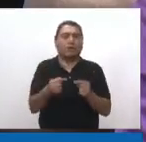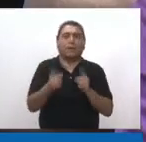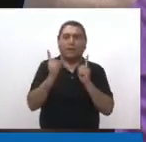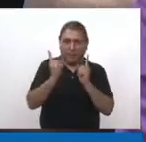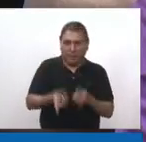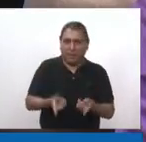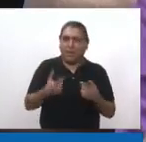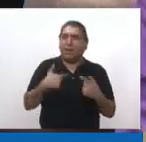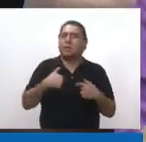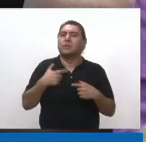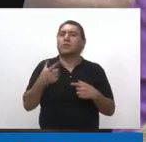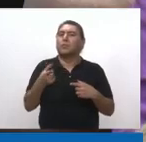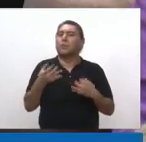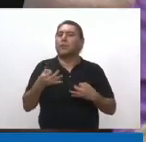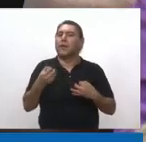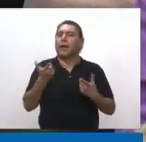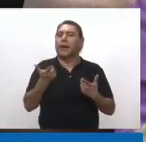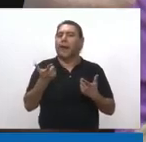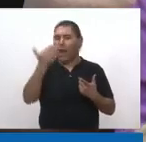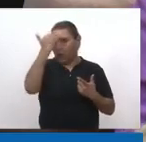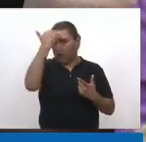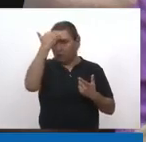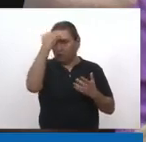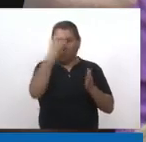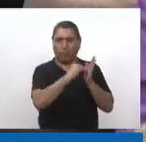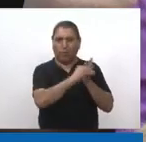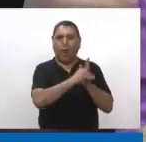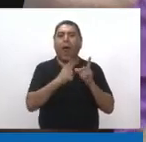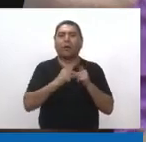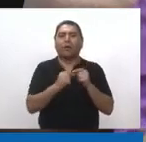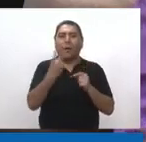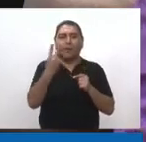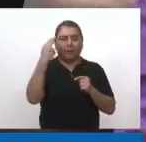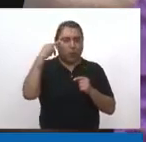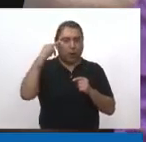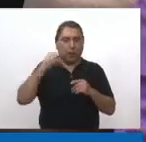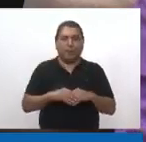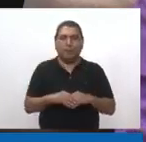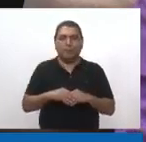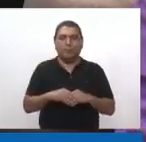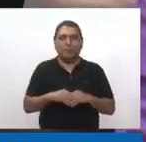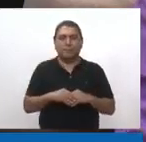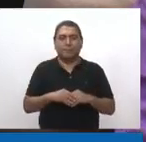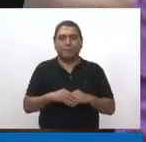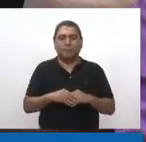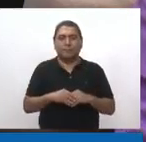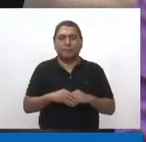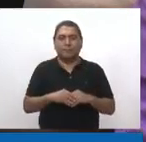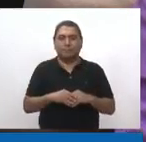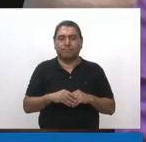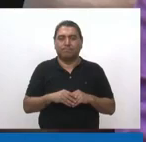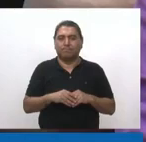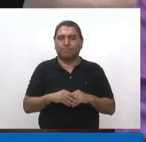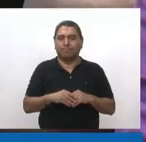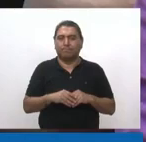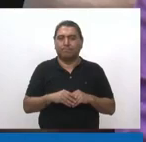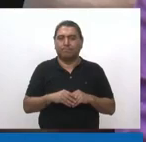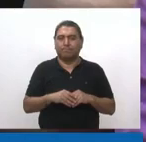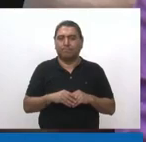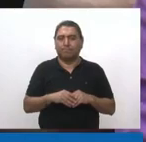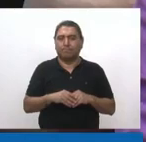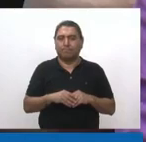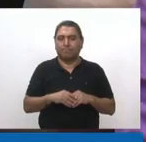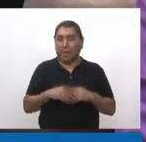muy bien consagra nuestra Constitución en el artículo 29. y que justamente lo que se busca es que